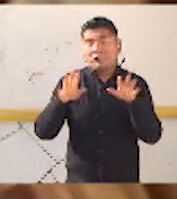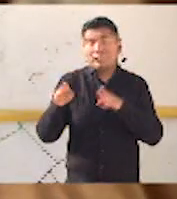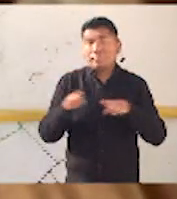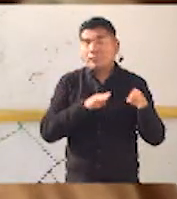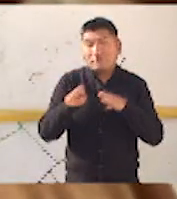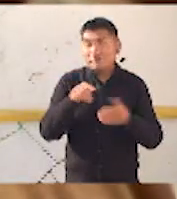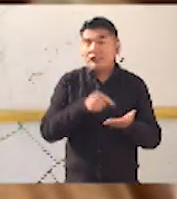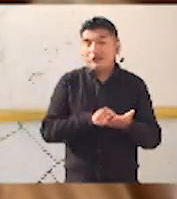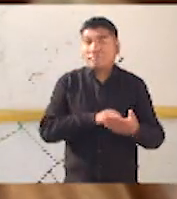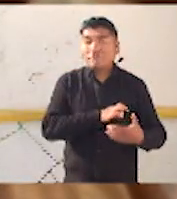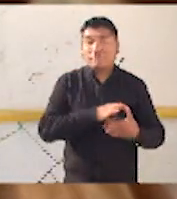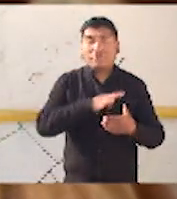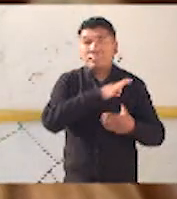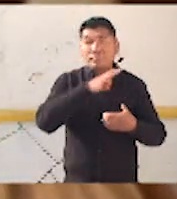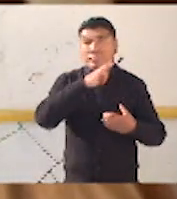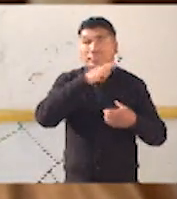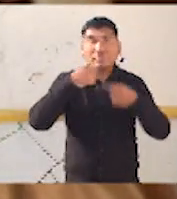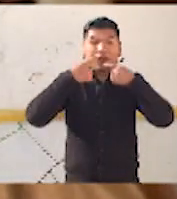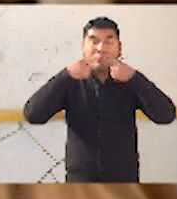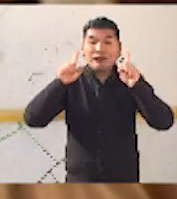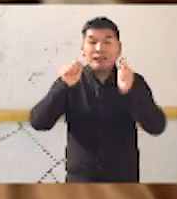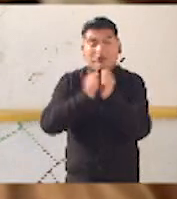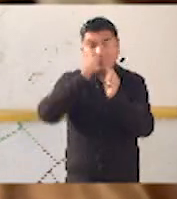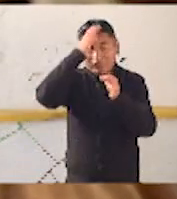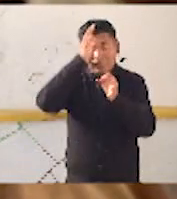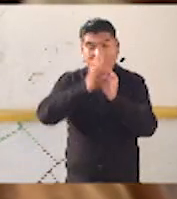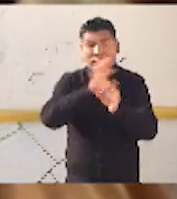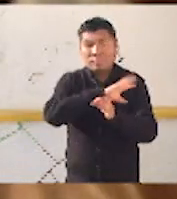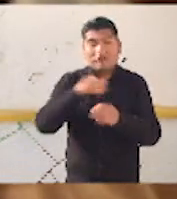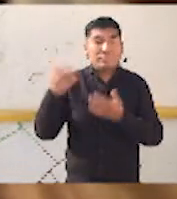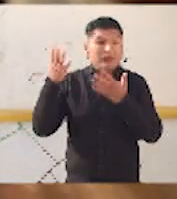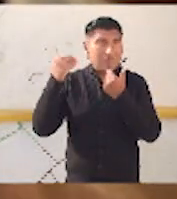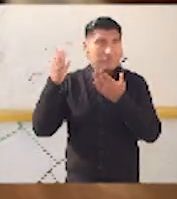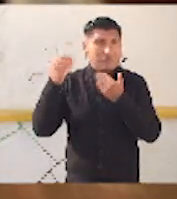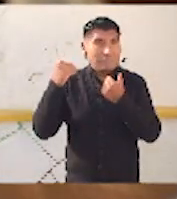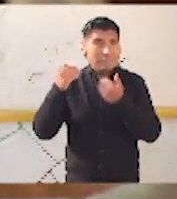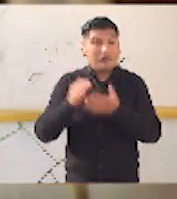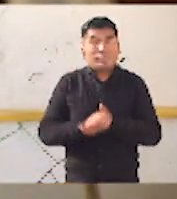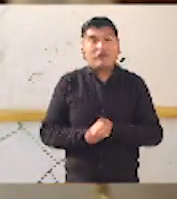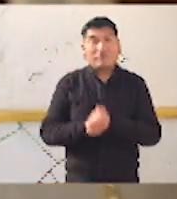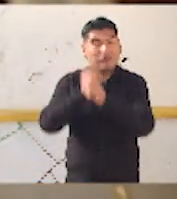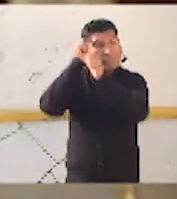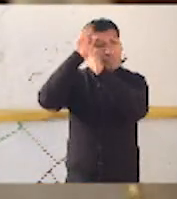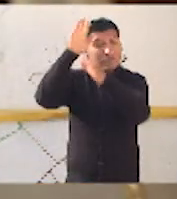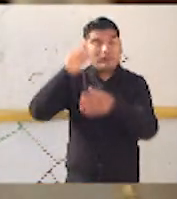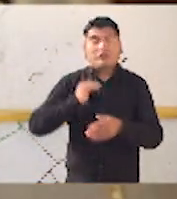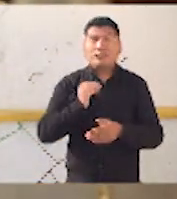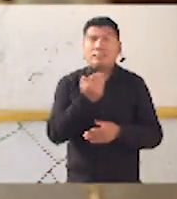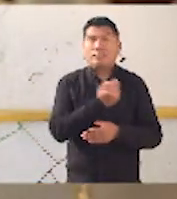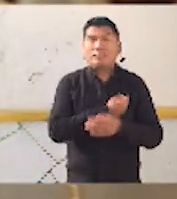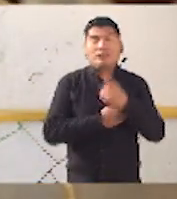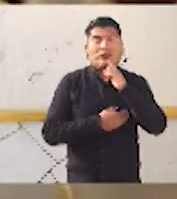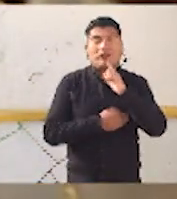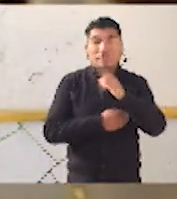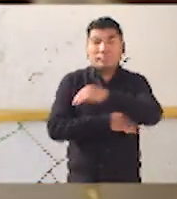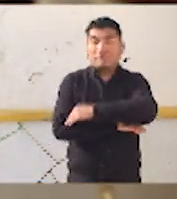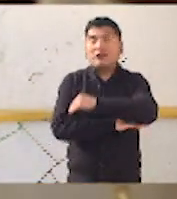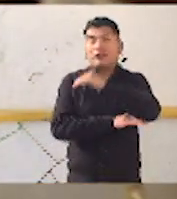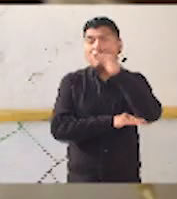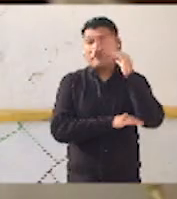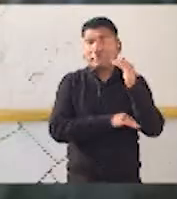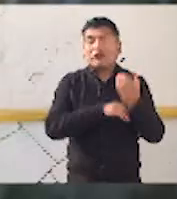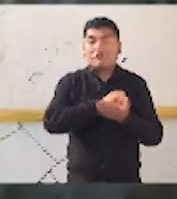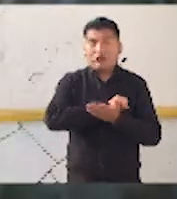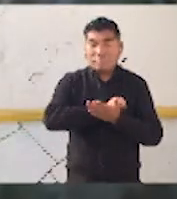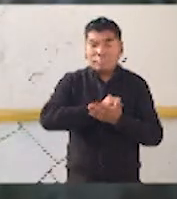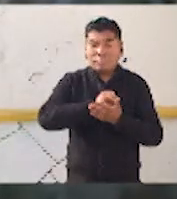mismo Espíritu, digamos con fe y esperanza. Padre nuestro que estás en el